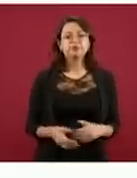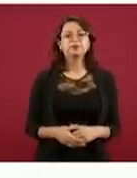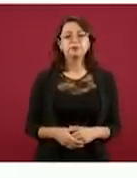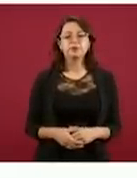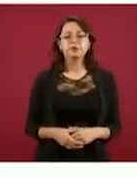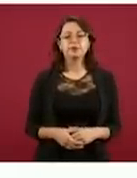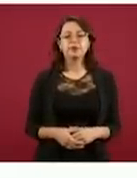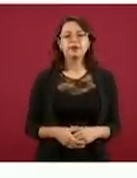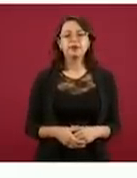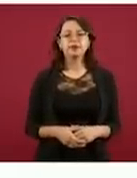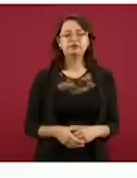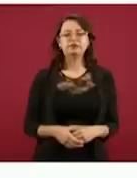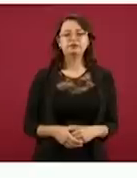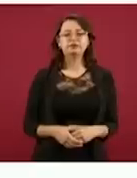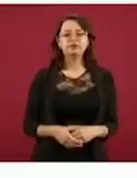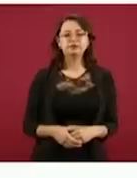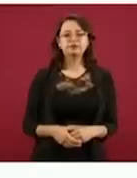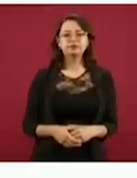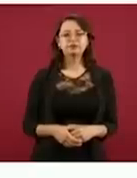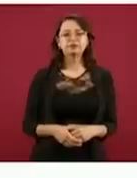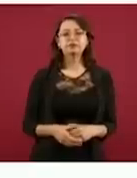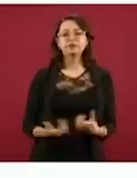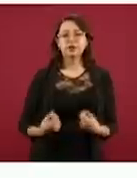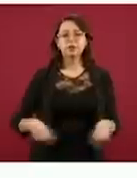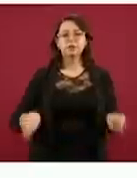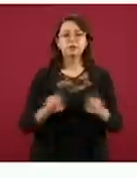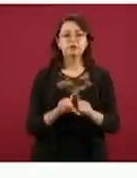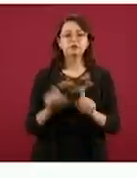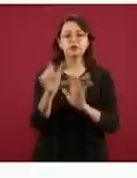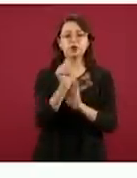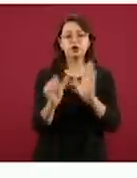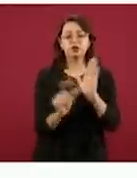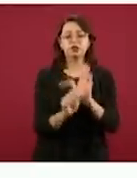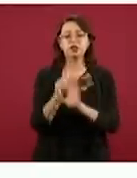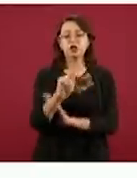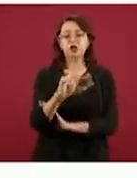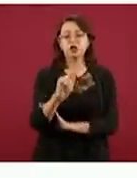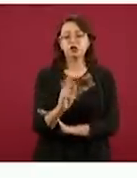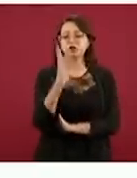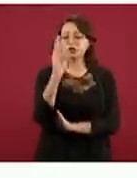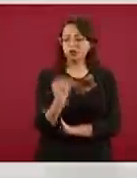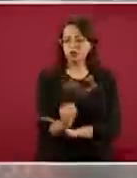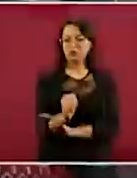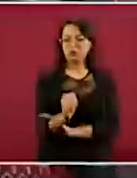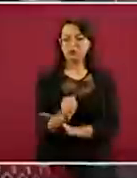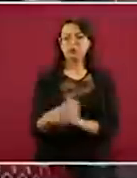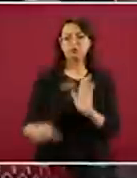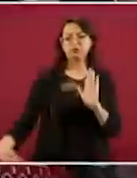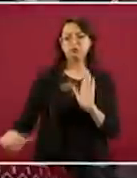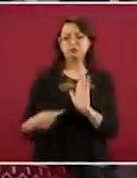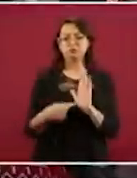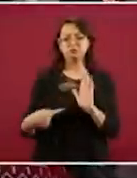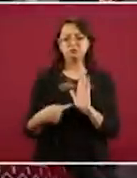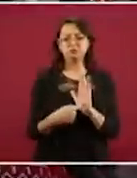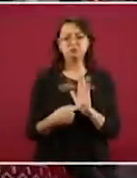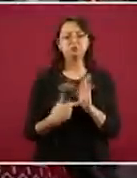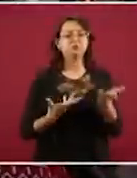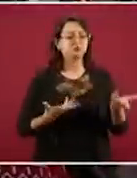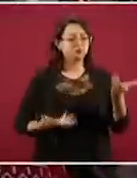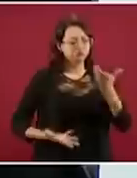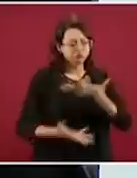pero también nuestra Constitución, en el artículo 89, establece la cooperación en materia de política